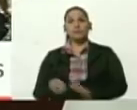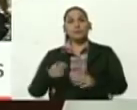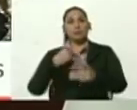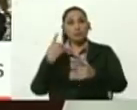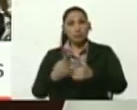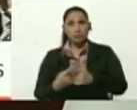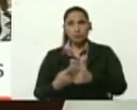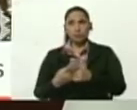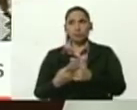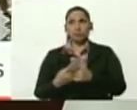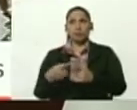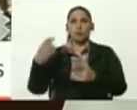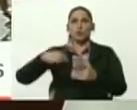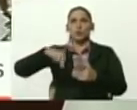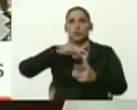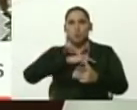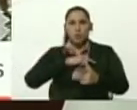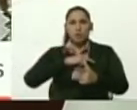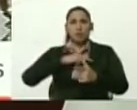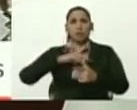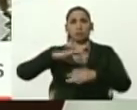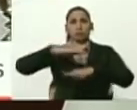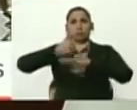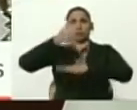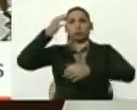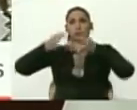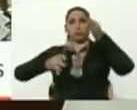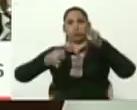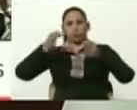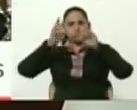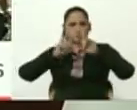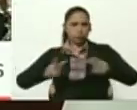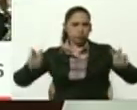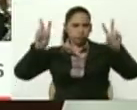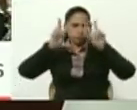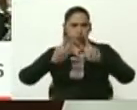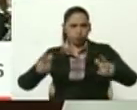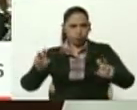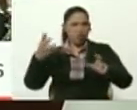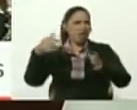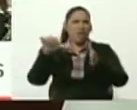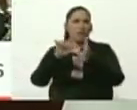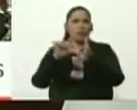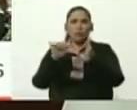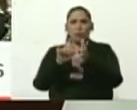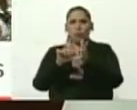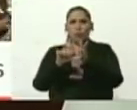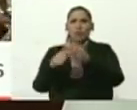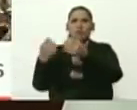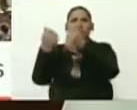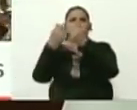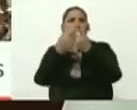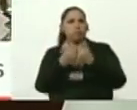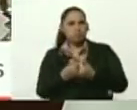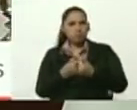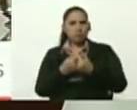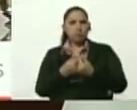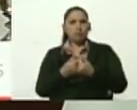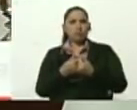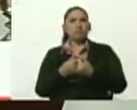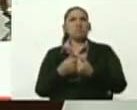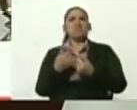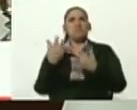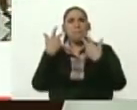consecuencia a nuestra jurisdicción investigar la procedencia de dicho dinero y su